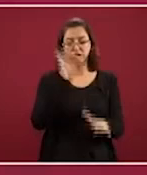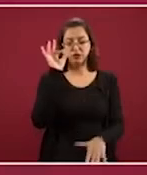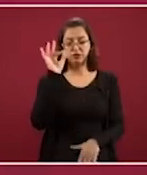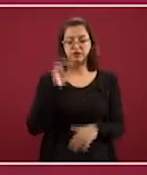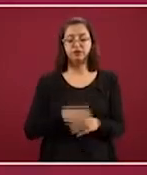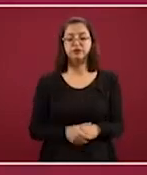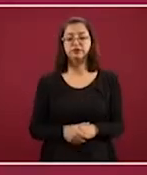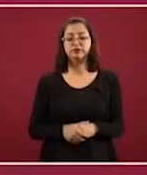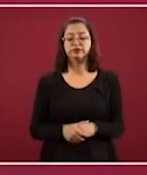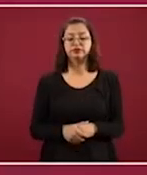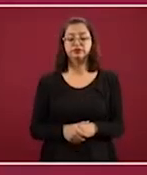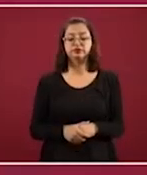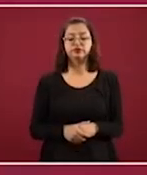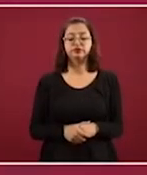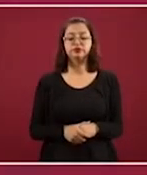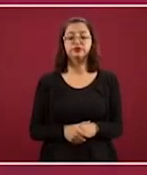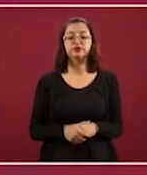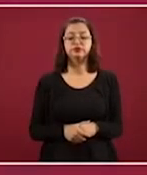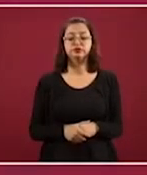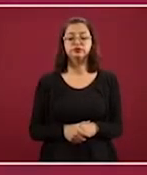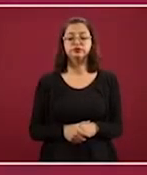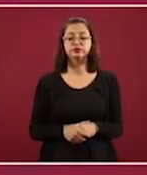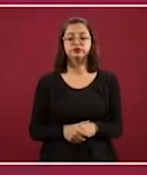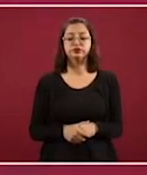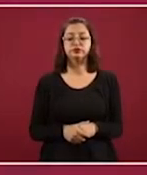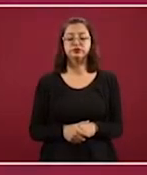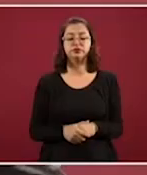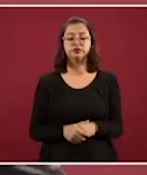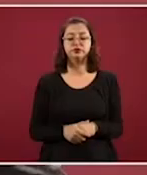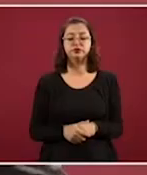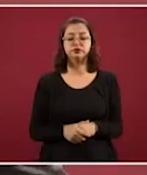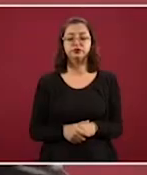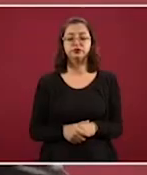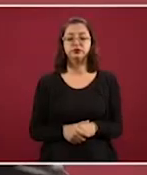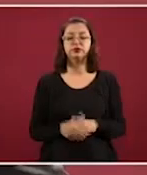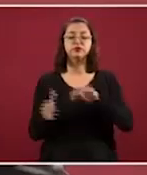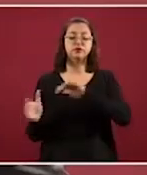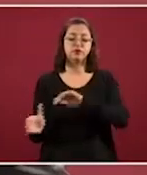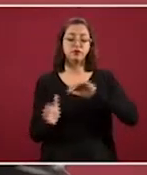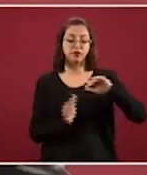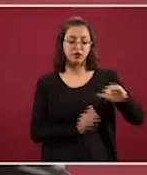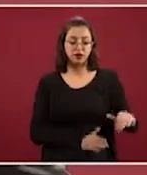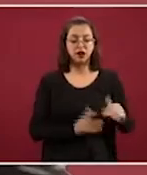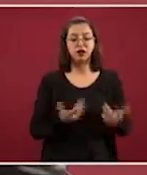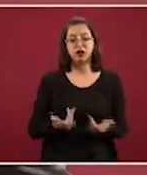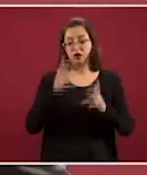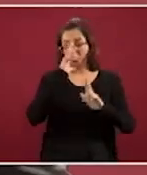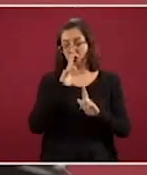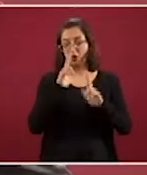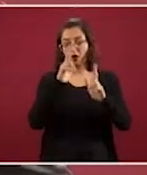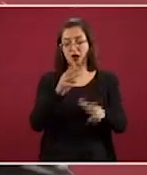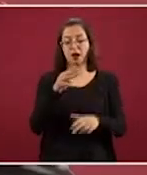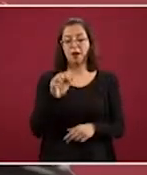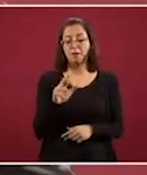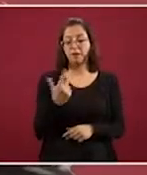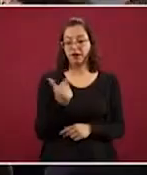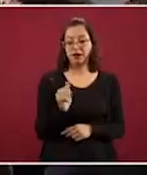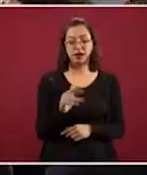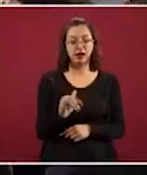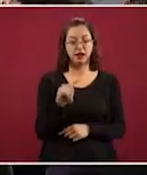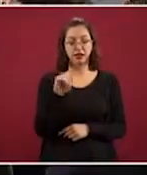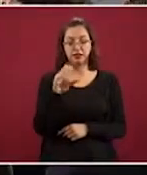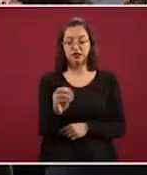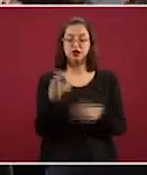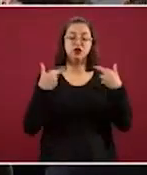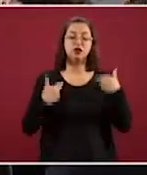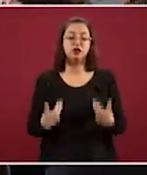mención se otorga este año, corresponde a Margarito Díaz González, representante